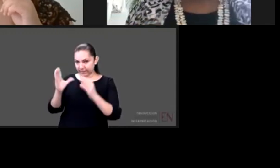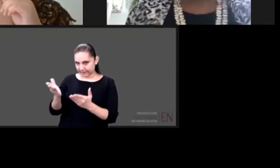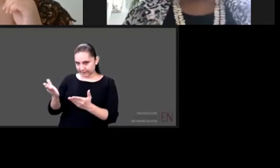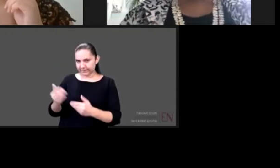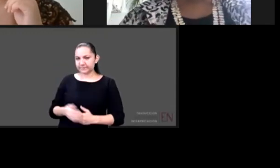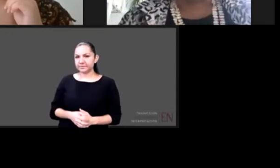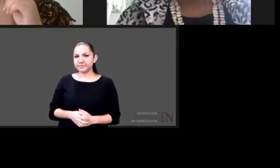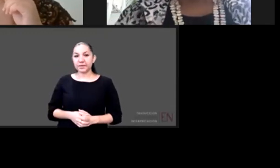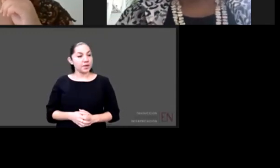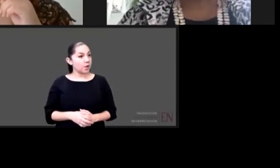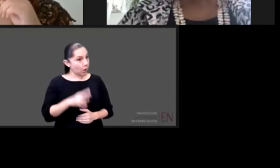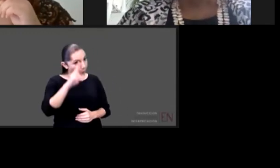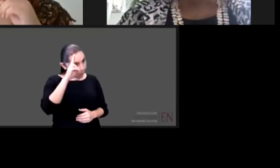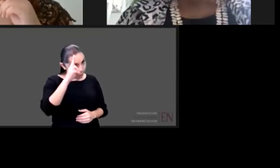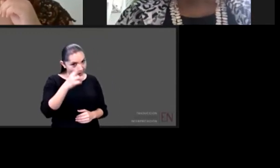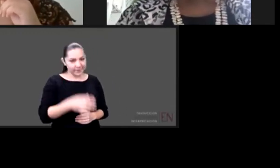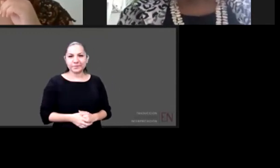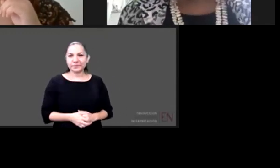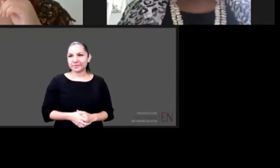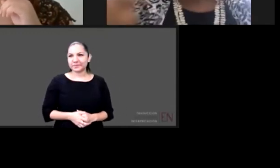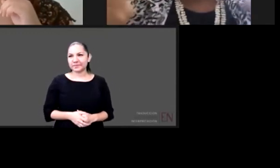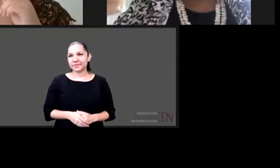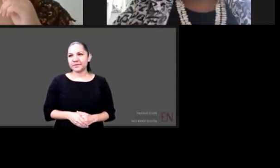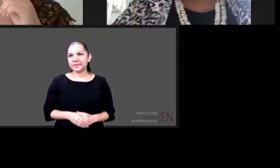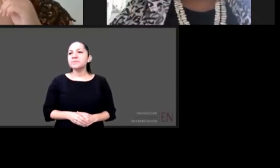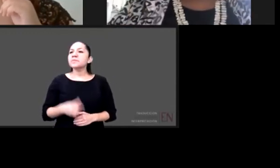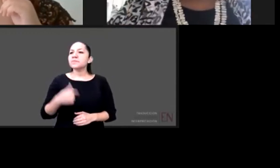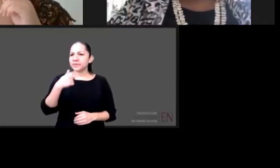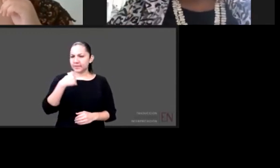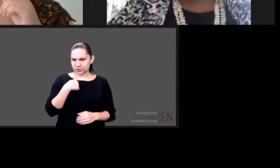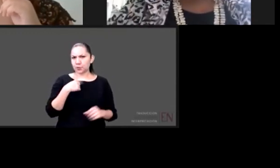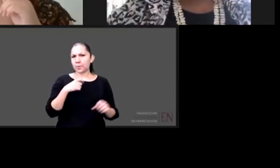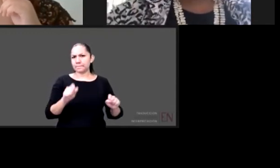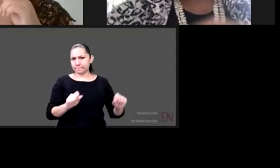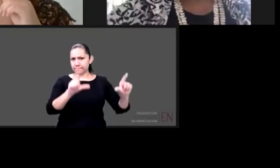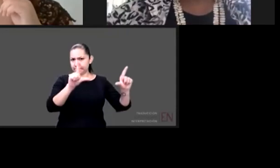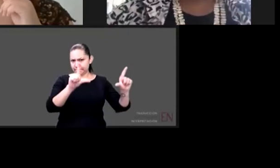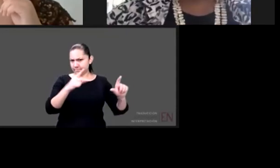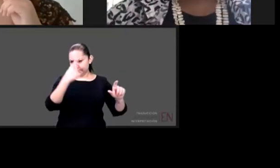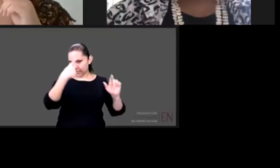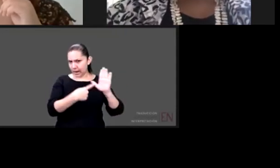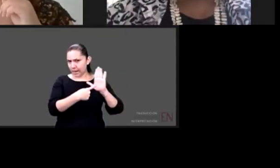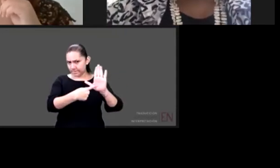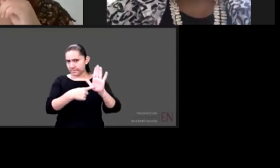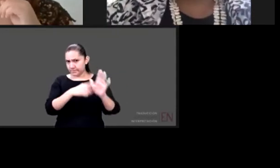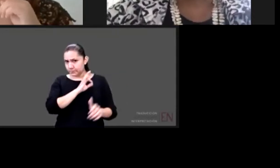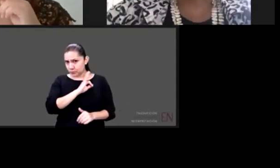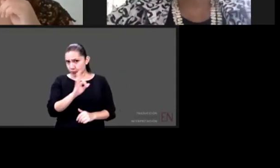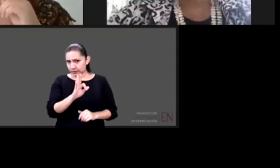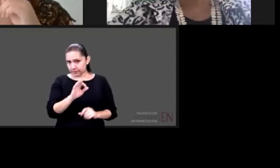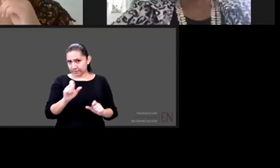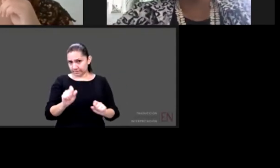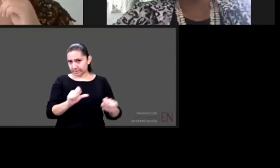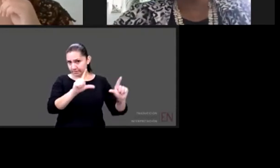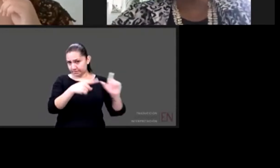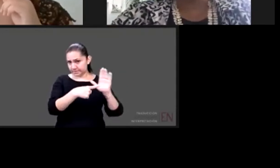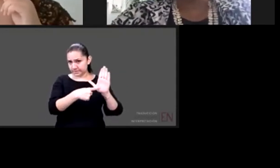Hola. ¿Vas a poner la presentación para que la vea o no? Perdón.